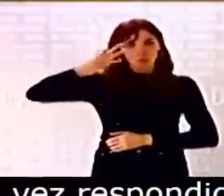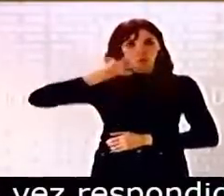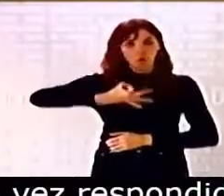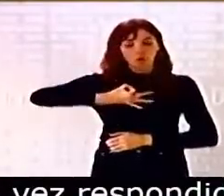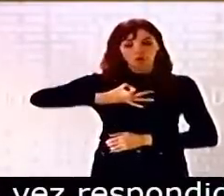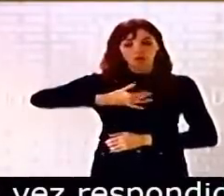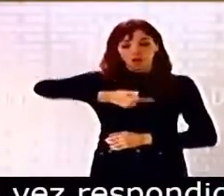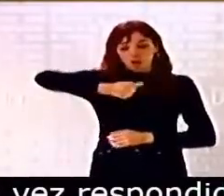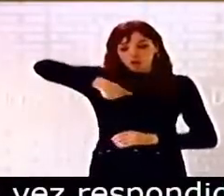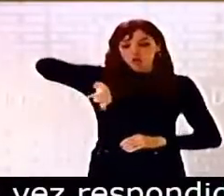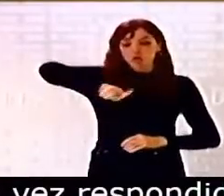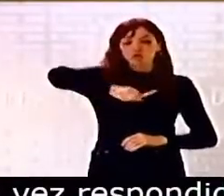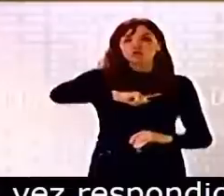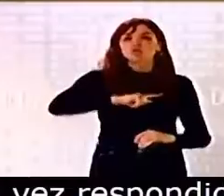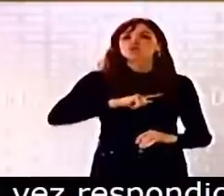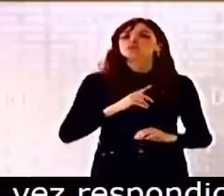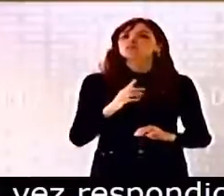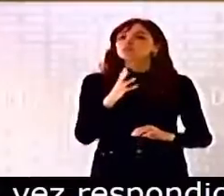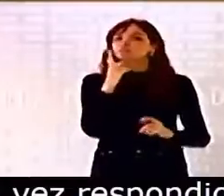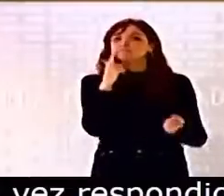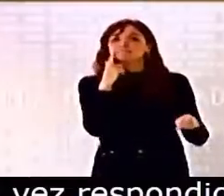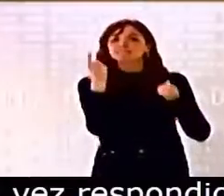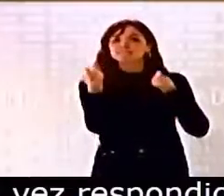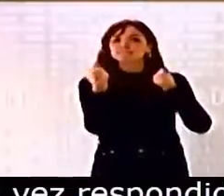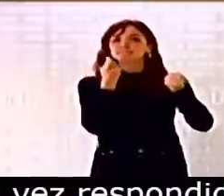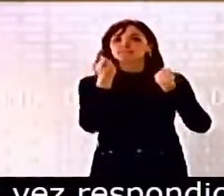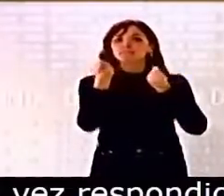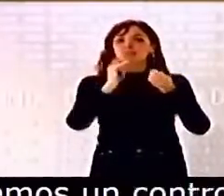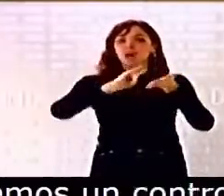que tenemos un control sobre el plan de